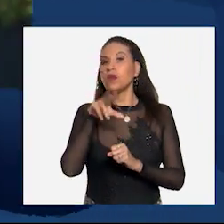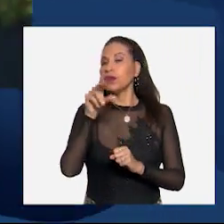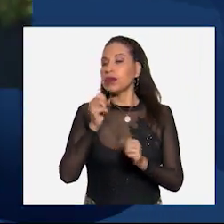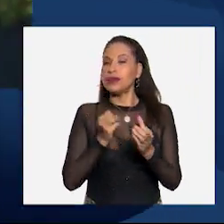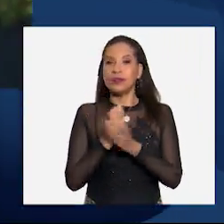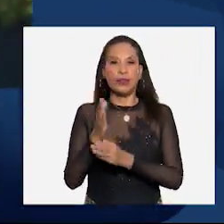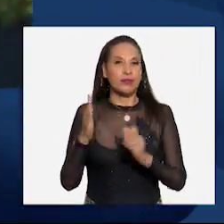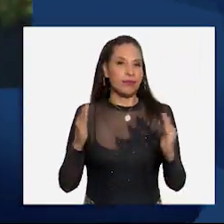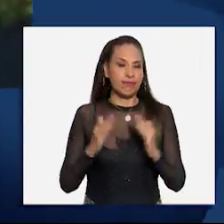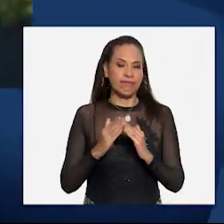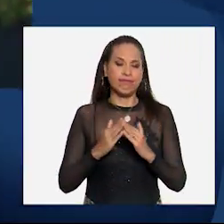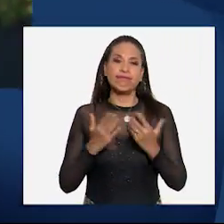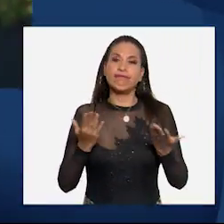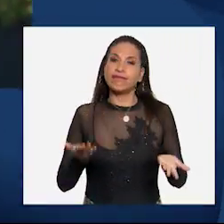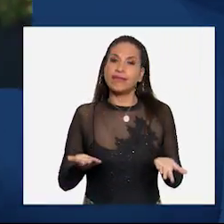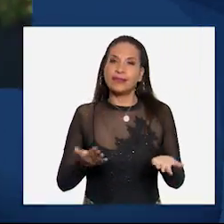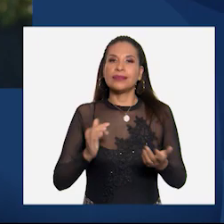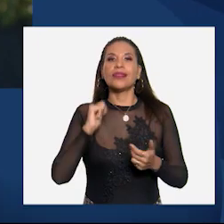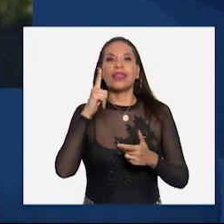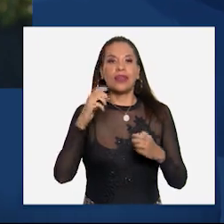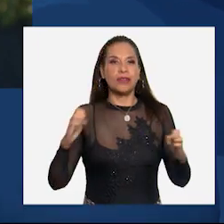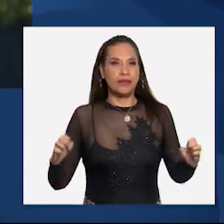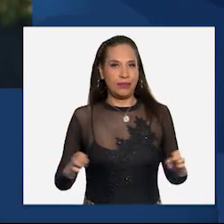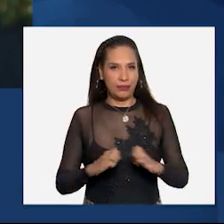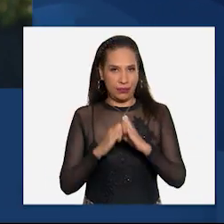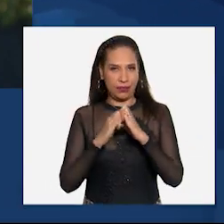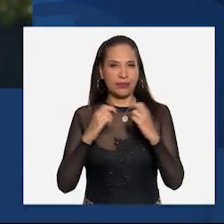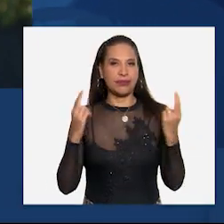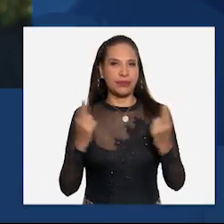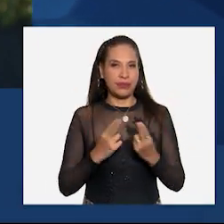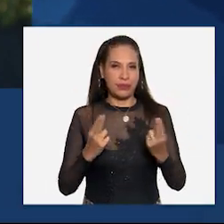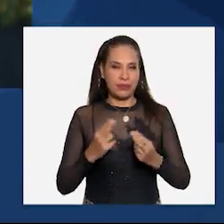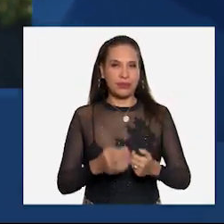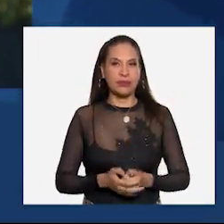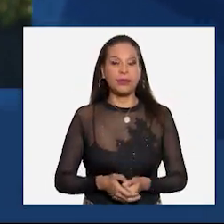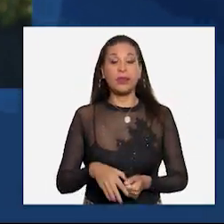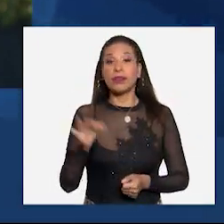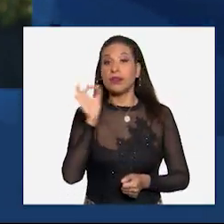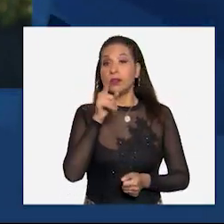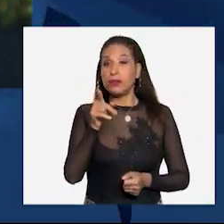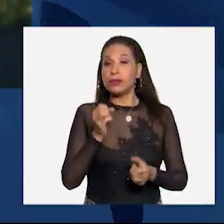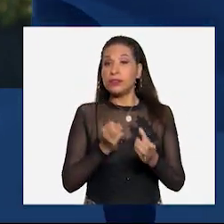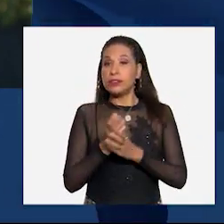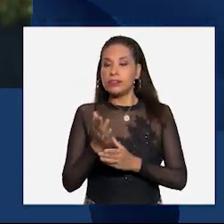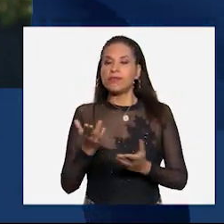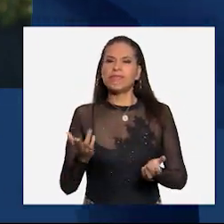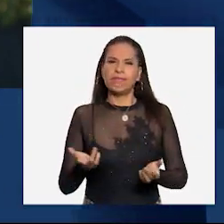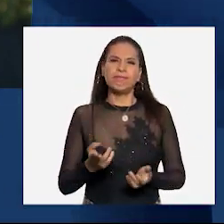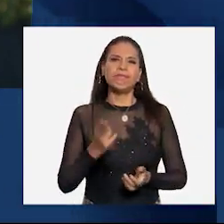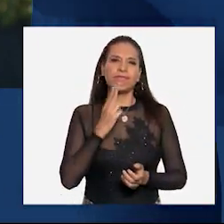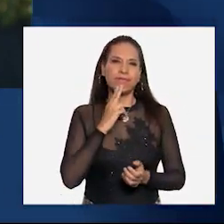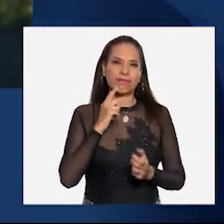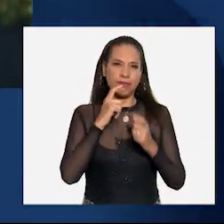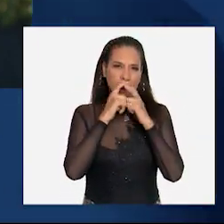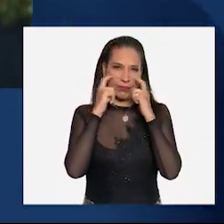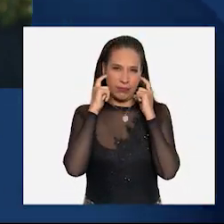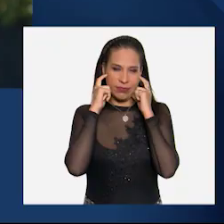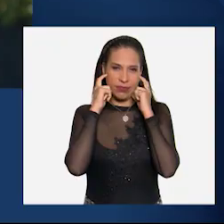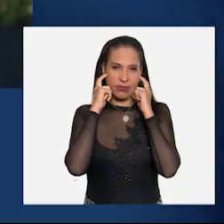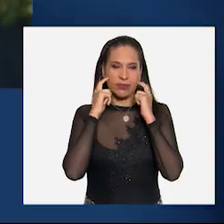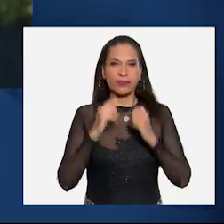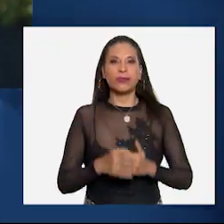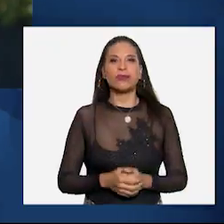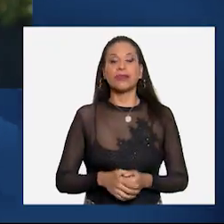no salir de casa a menos que sea muy necesario. Si lo haces, utiliza el